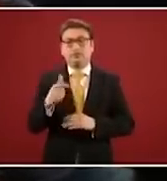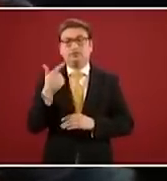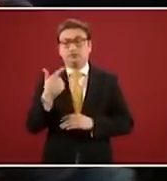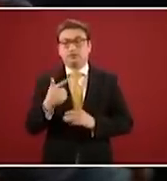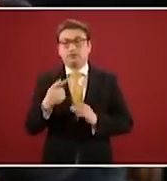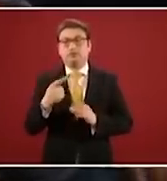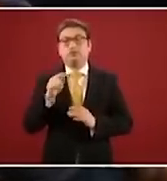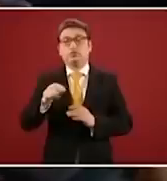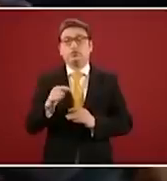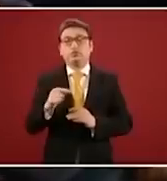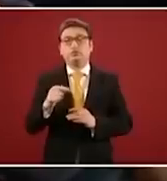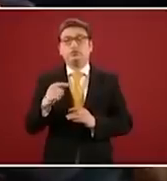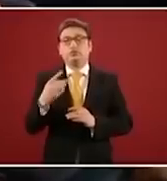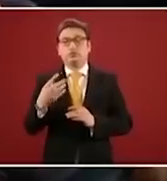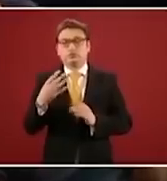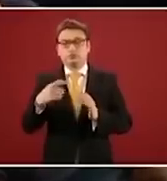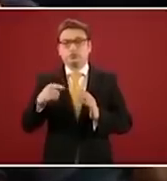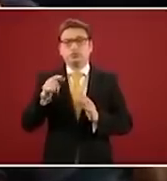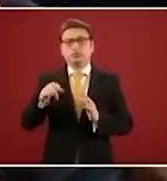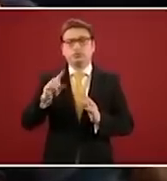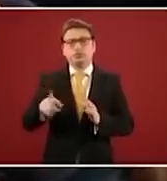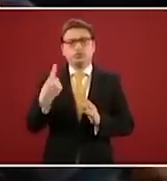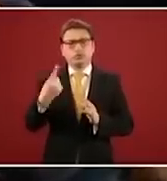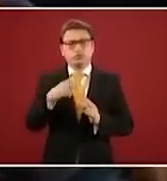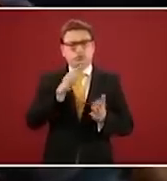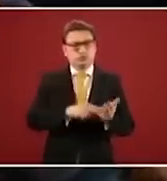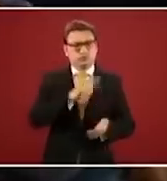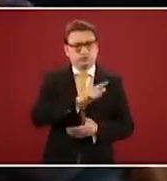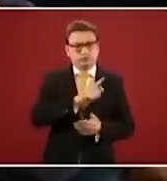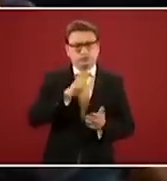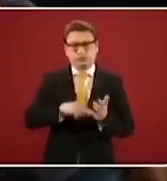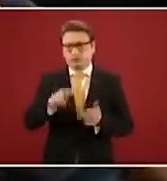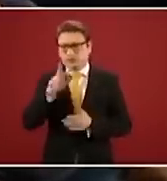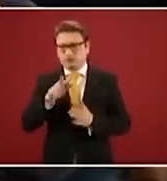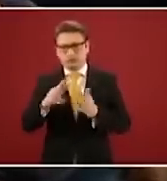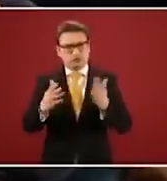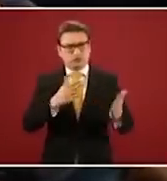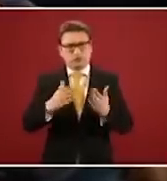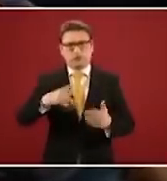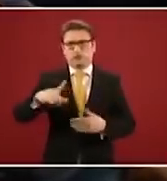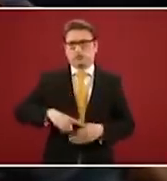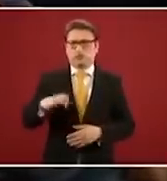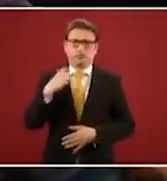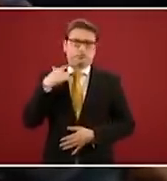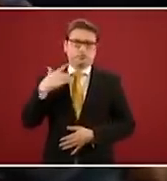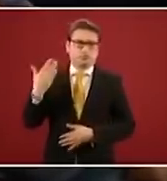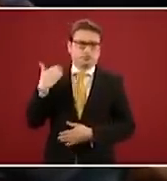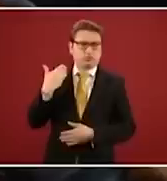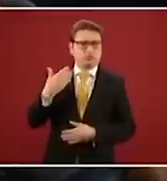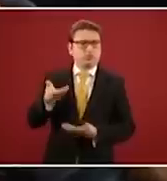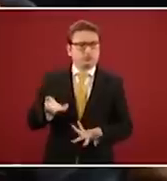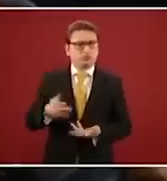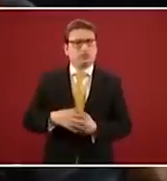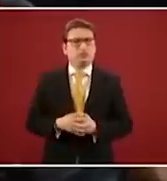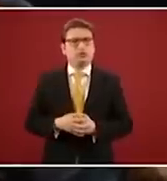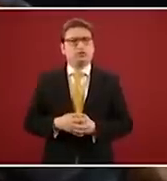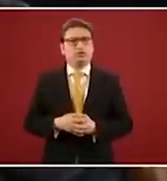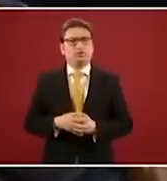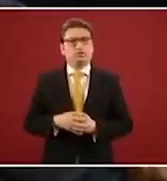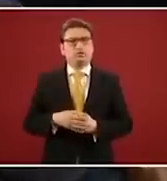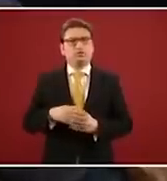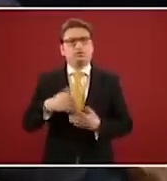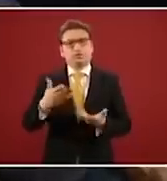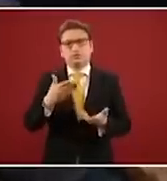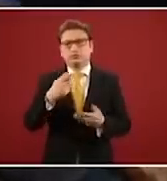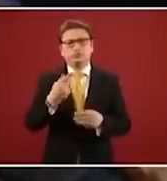77.4 millones de dólares. Me llama la atención 2017-2018, estamos hablando del gobierno anterior, estamos hablando de